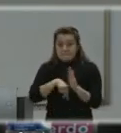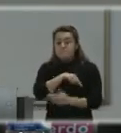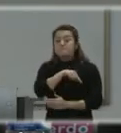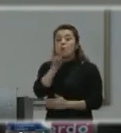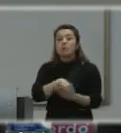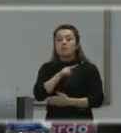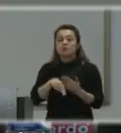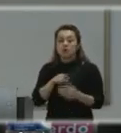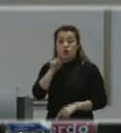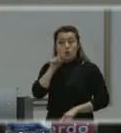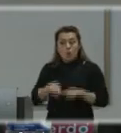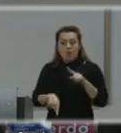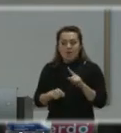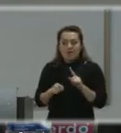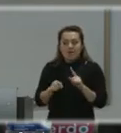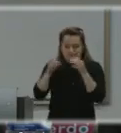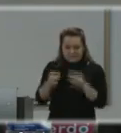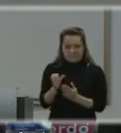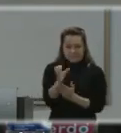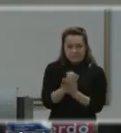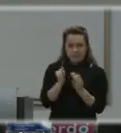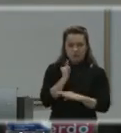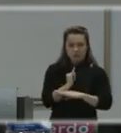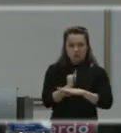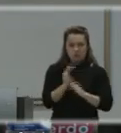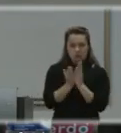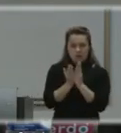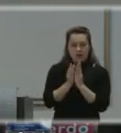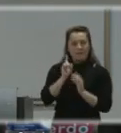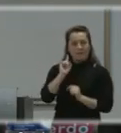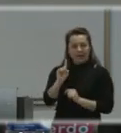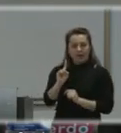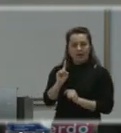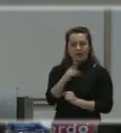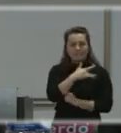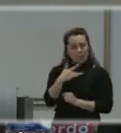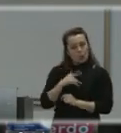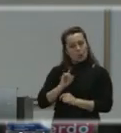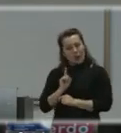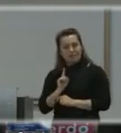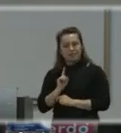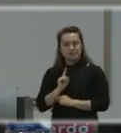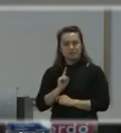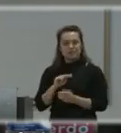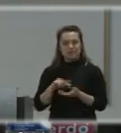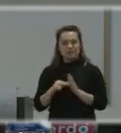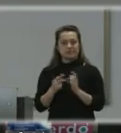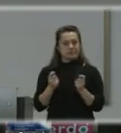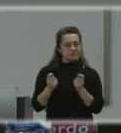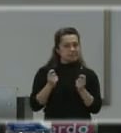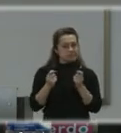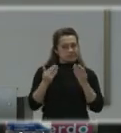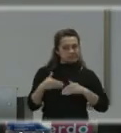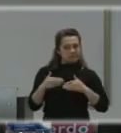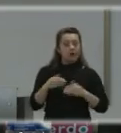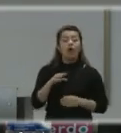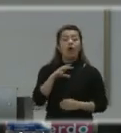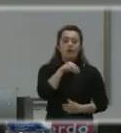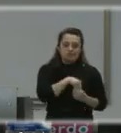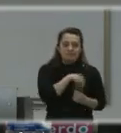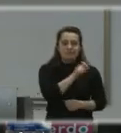certificarse como instituciones de educación, pero tampoco son instituciones de salud, en las que permanecen, en estas instituciones permanecen personas